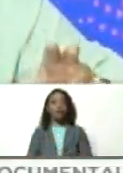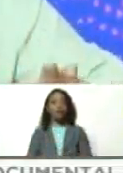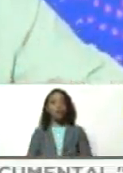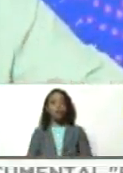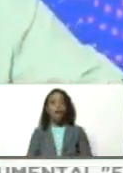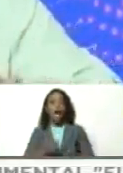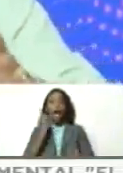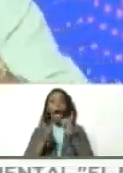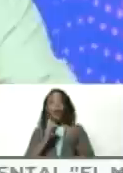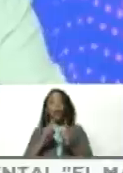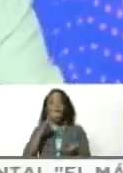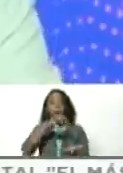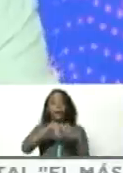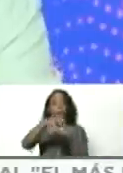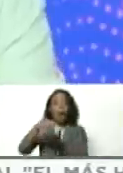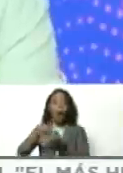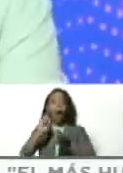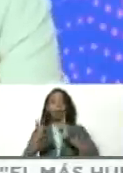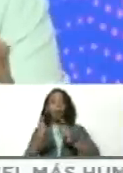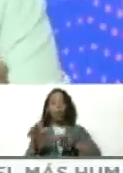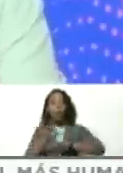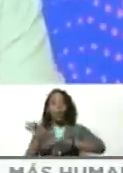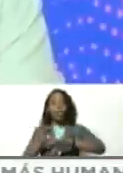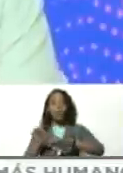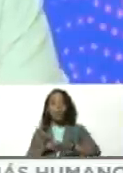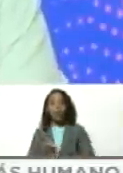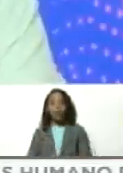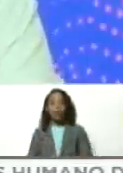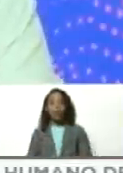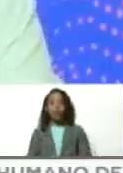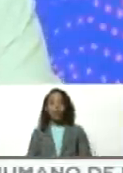en algunos estados y en algunos municipios.